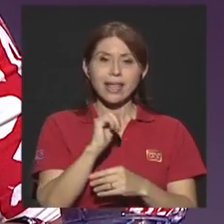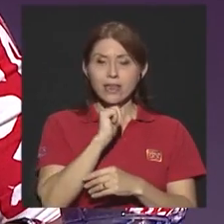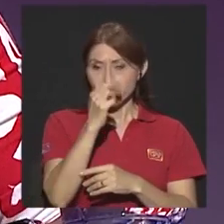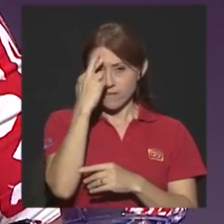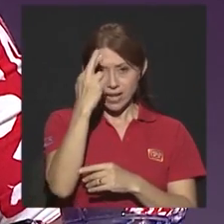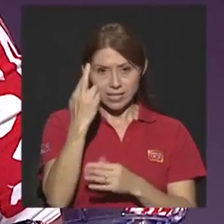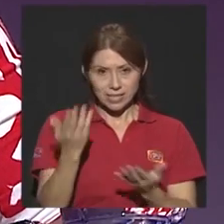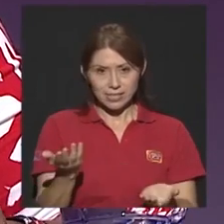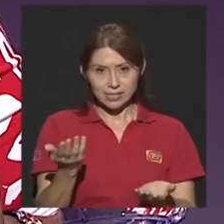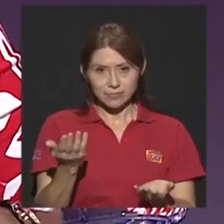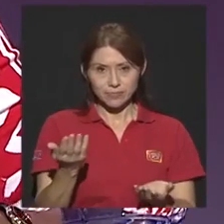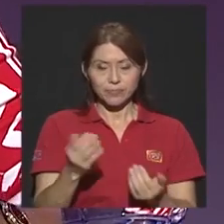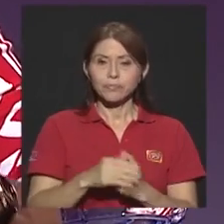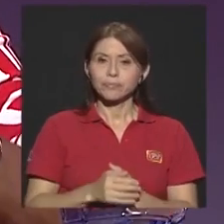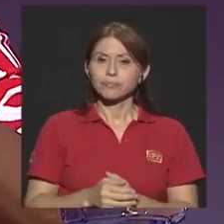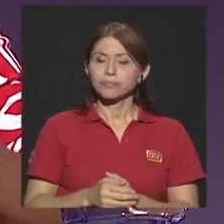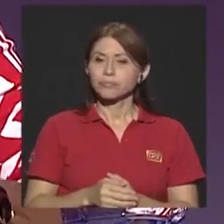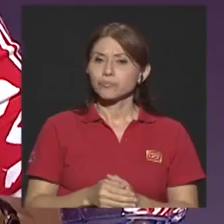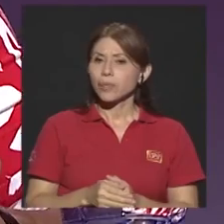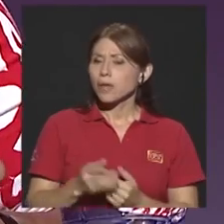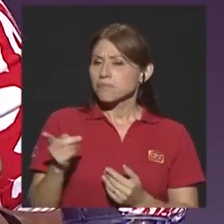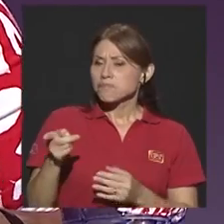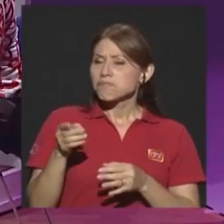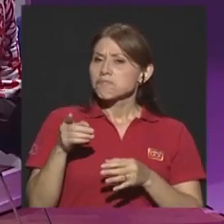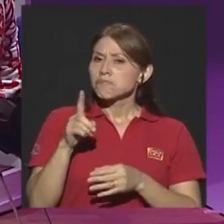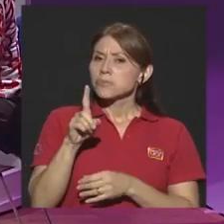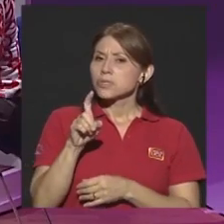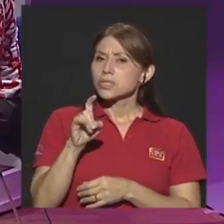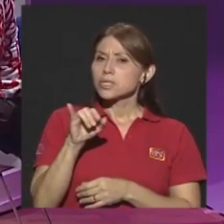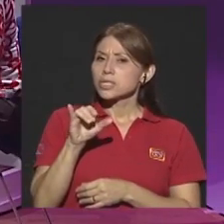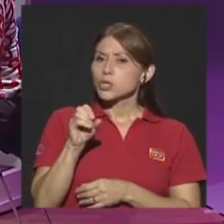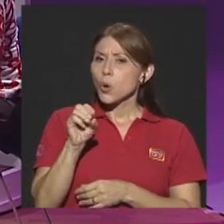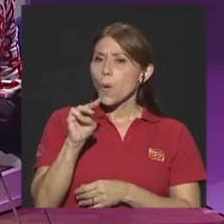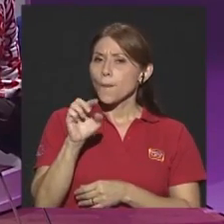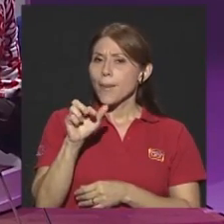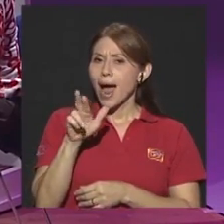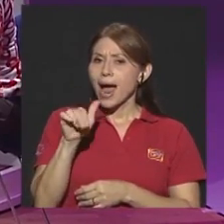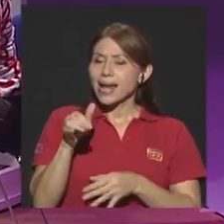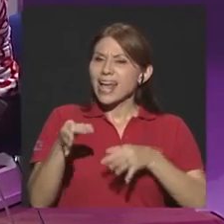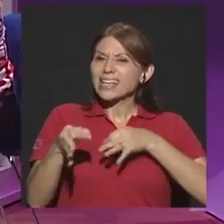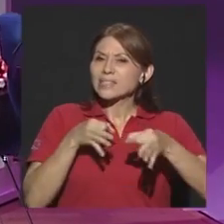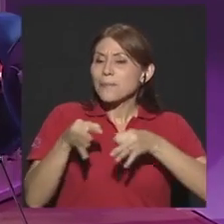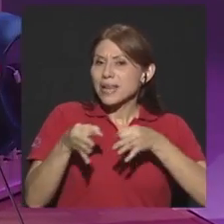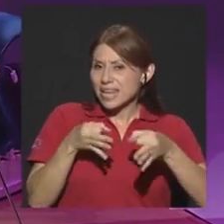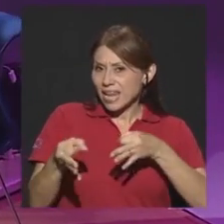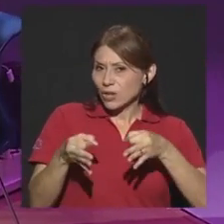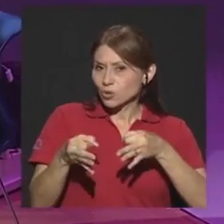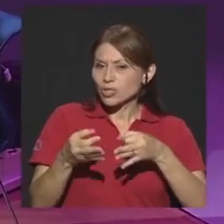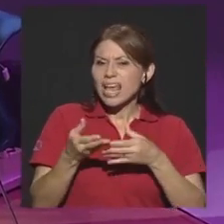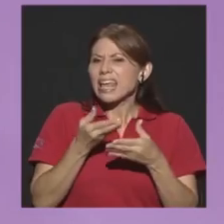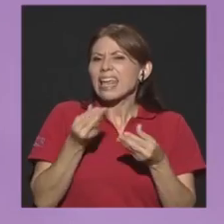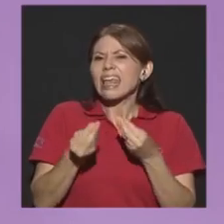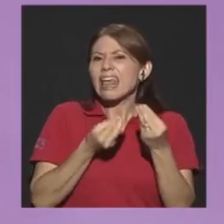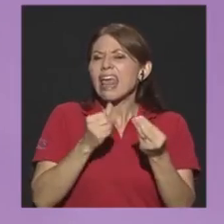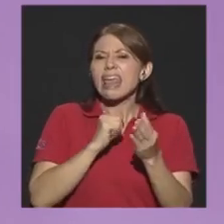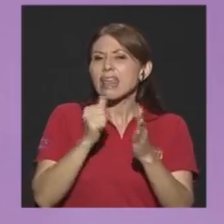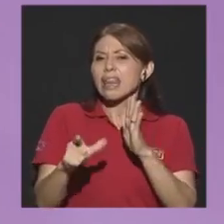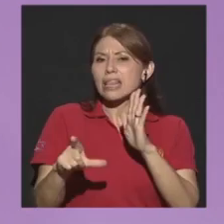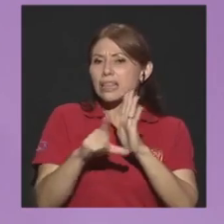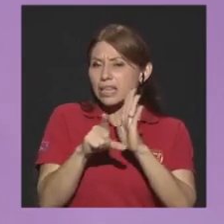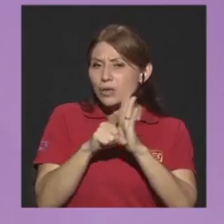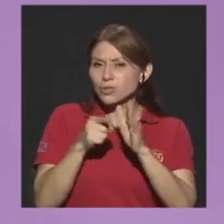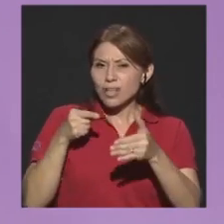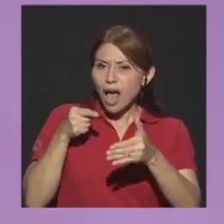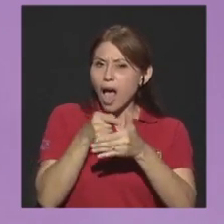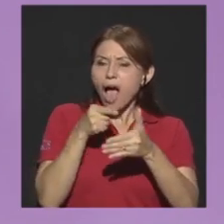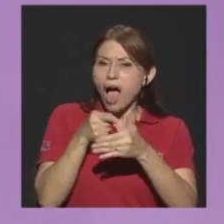Irreverencias. Xiomara, explíquenos de qué delito se está acusando a este exdiputado. ¿Qué